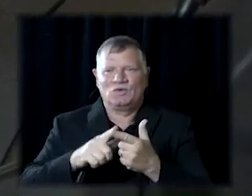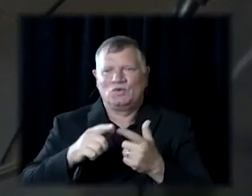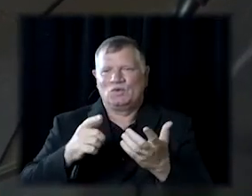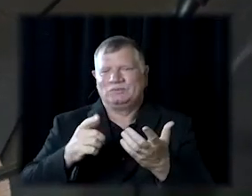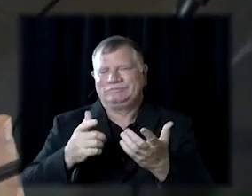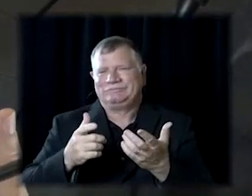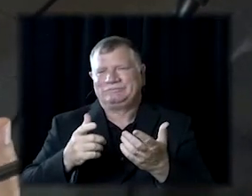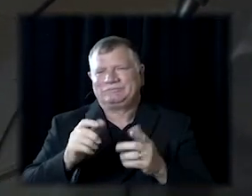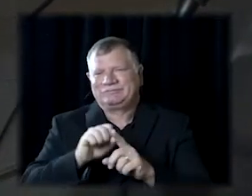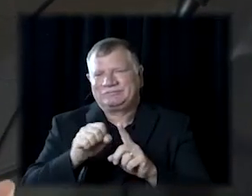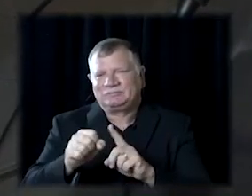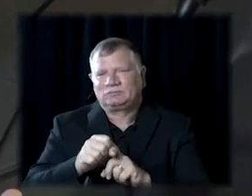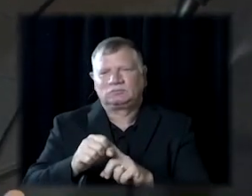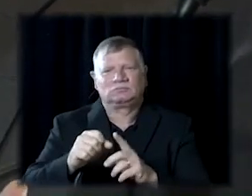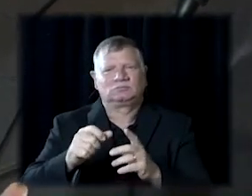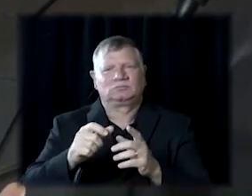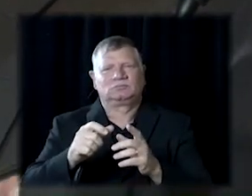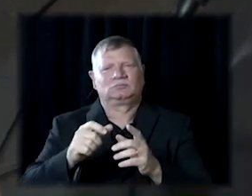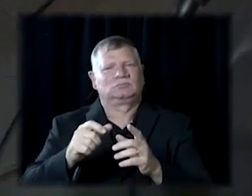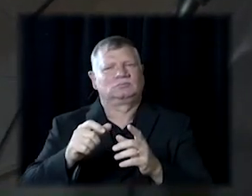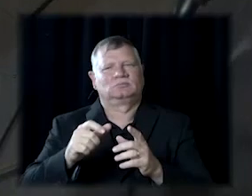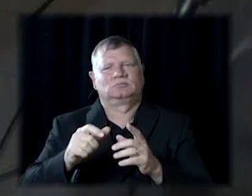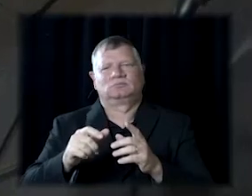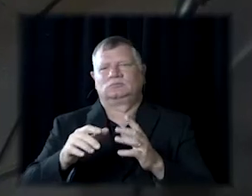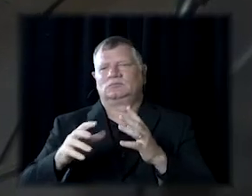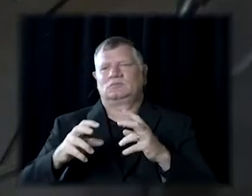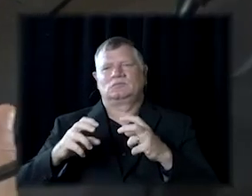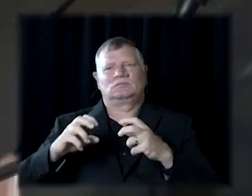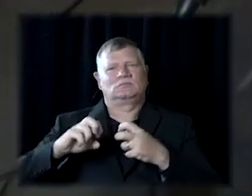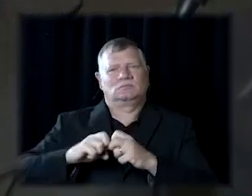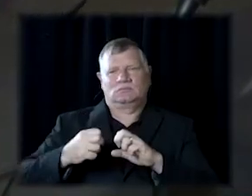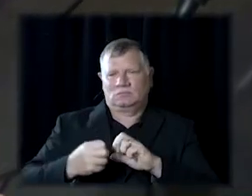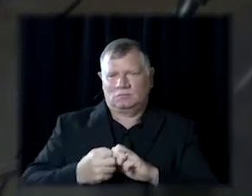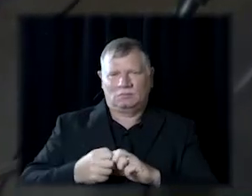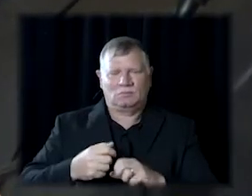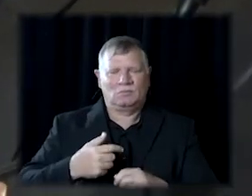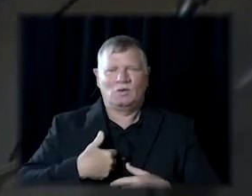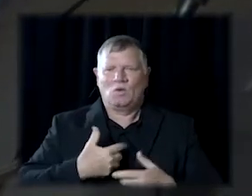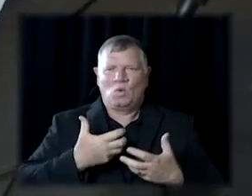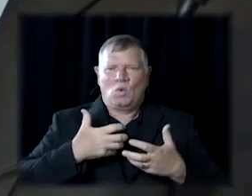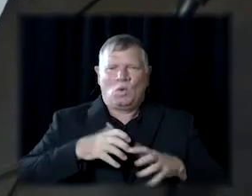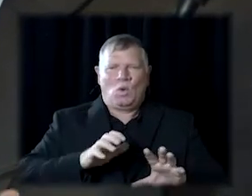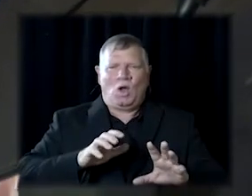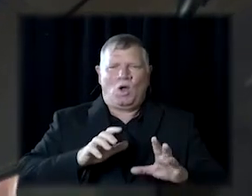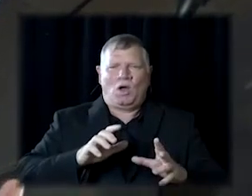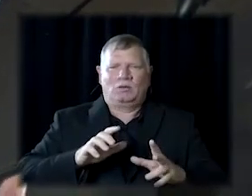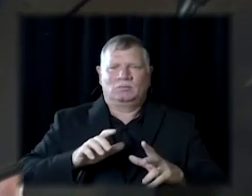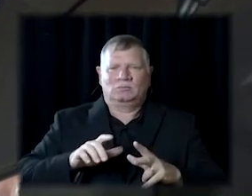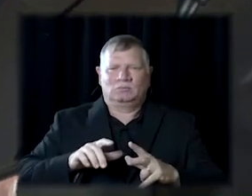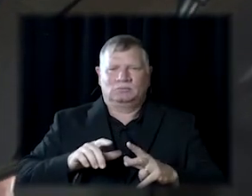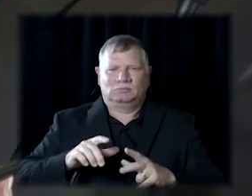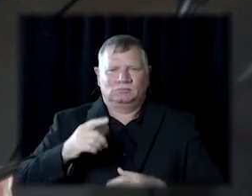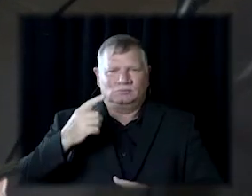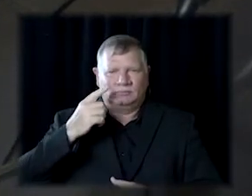crítica. Eso es lo que estamos tratando de hacer. Les aseguro que si no empezamos a tener una conversación con ellos,